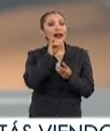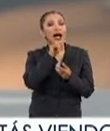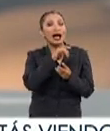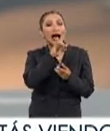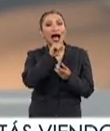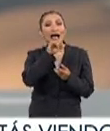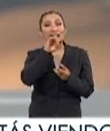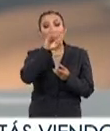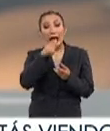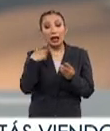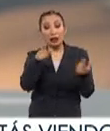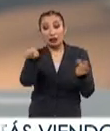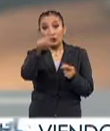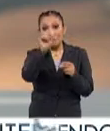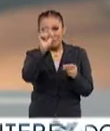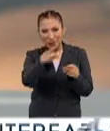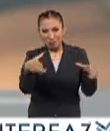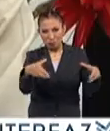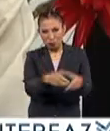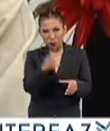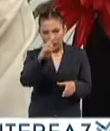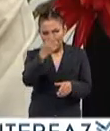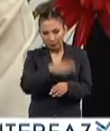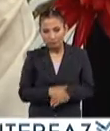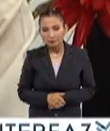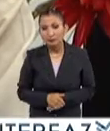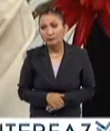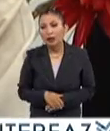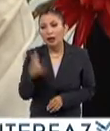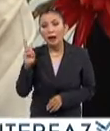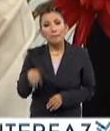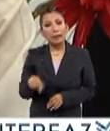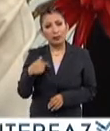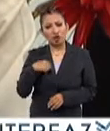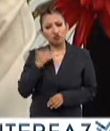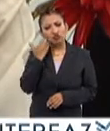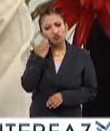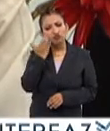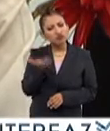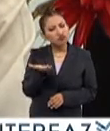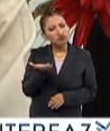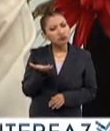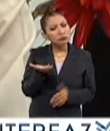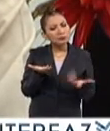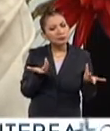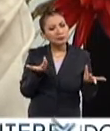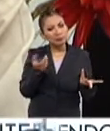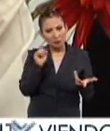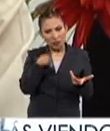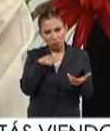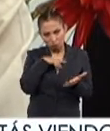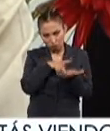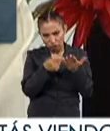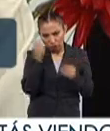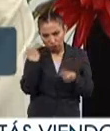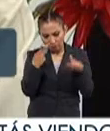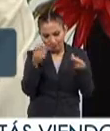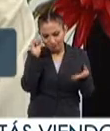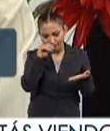Gómez Aiza, académicos de la misma alma mater. En realidad nuestra intención dentro del